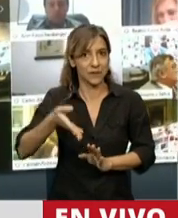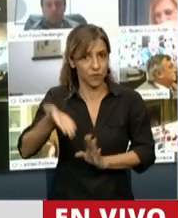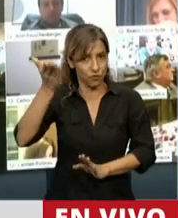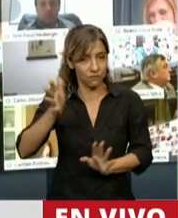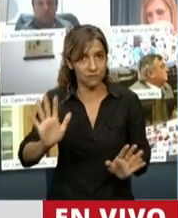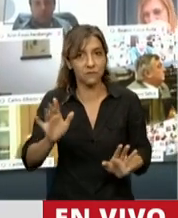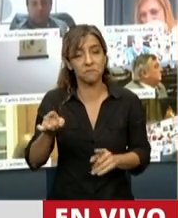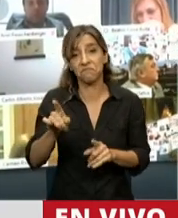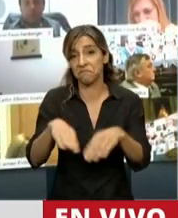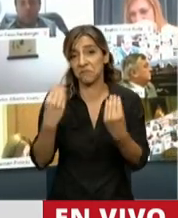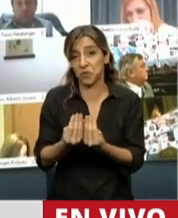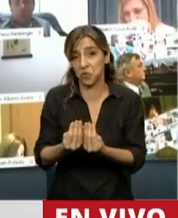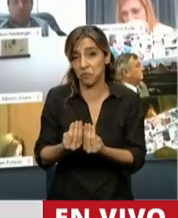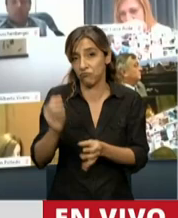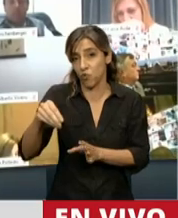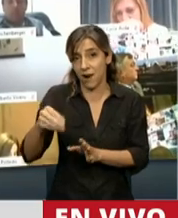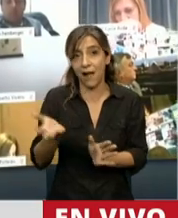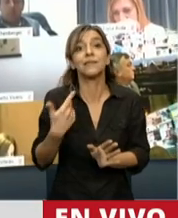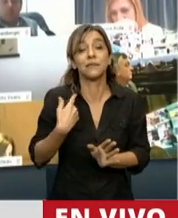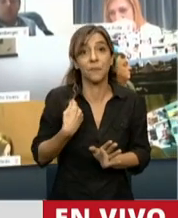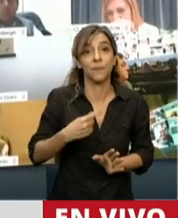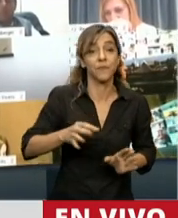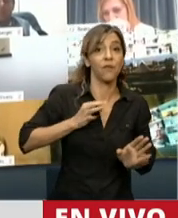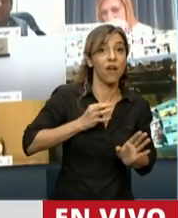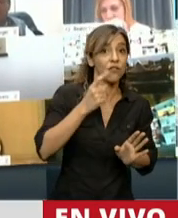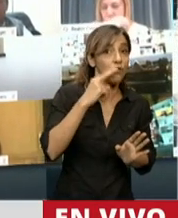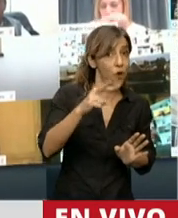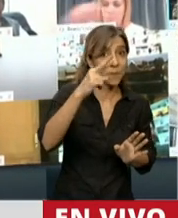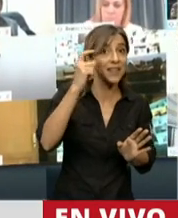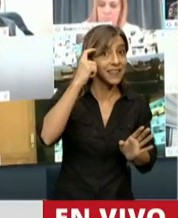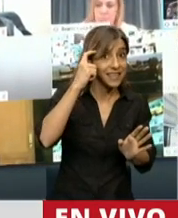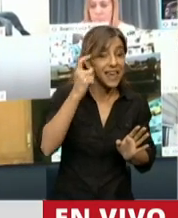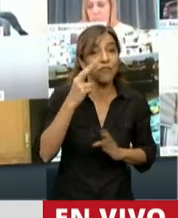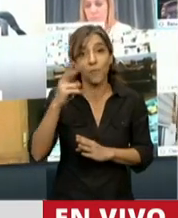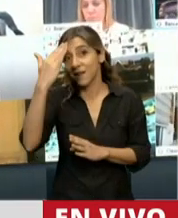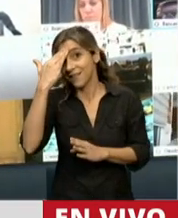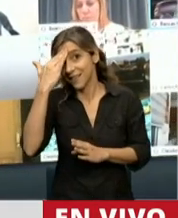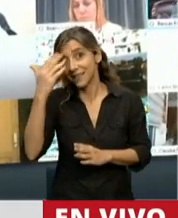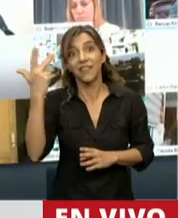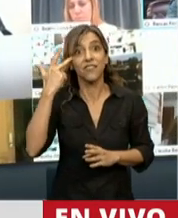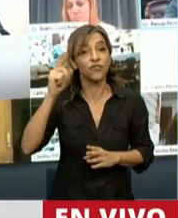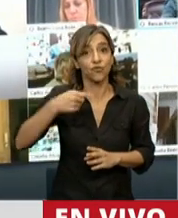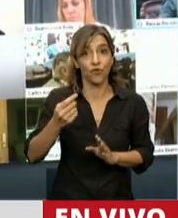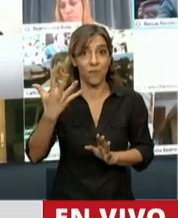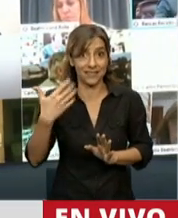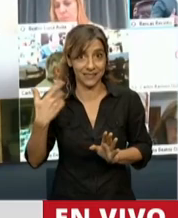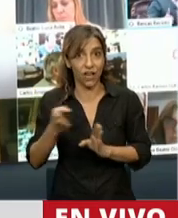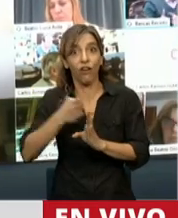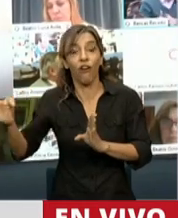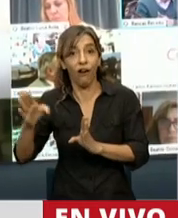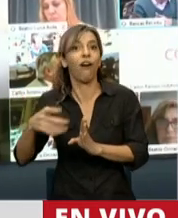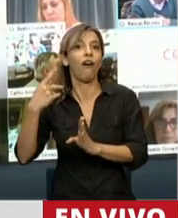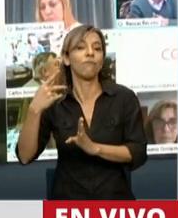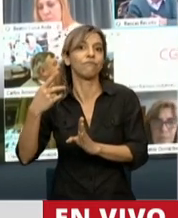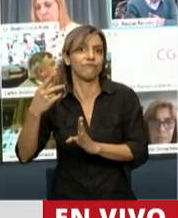escaso. Pero entre el 2010 y el 2015 creció 18,5% y entre el 2016 y el 2019 bajó,